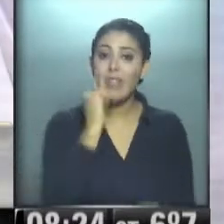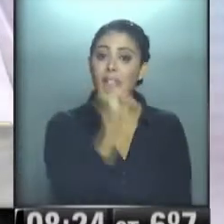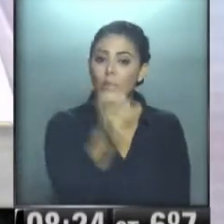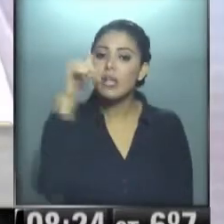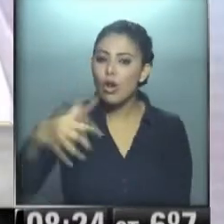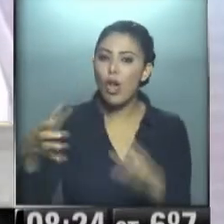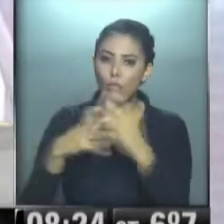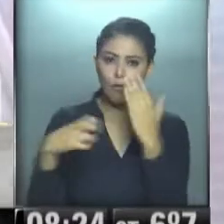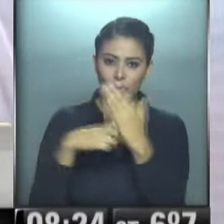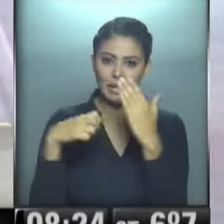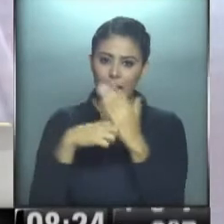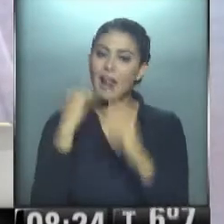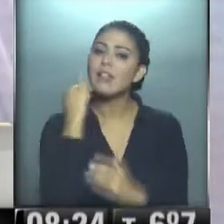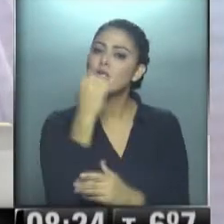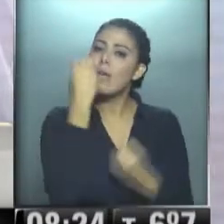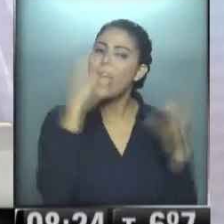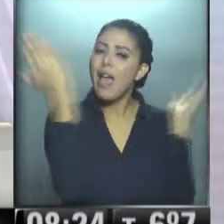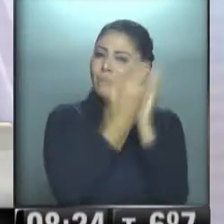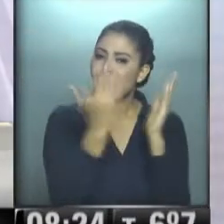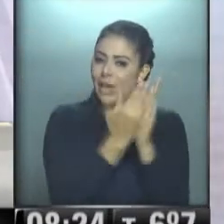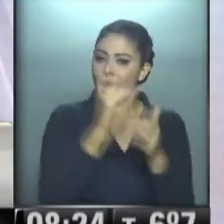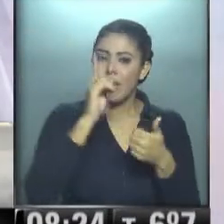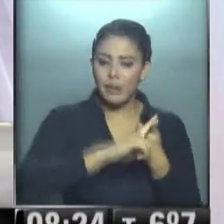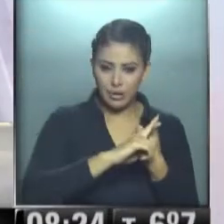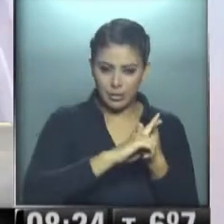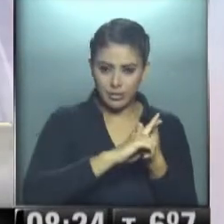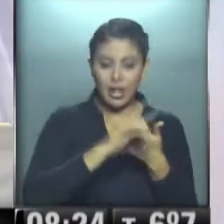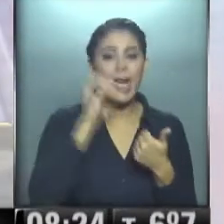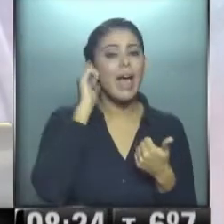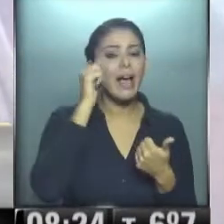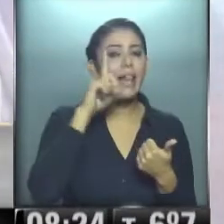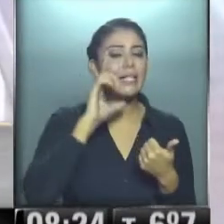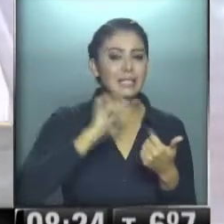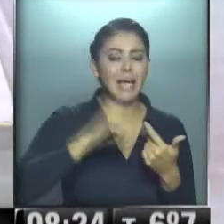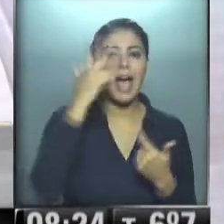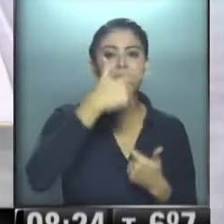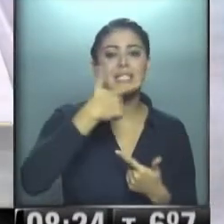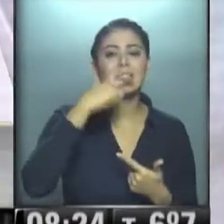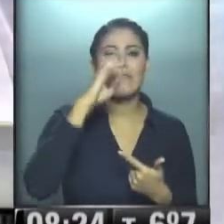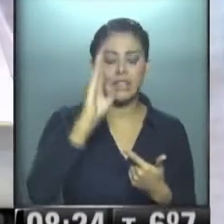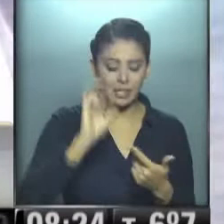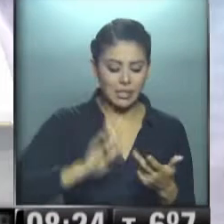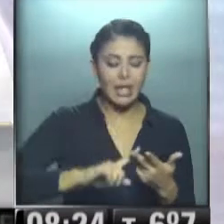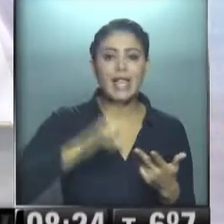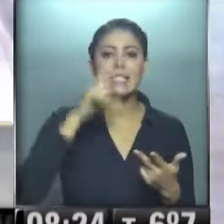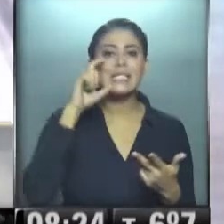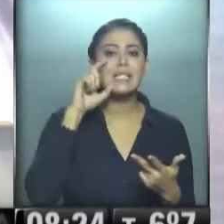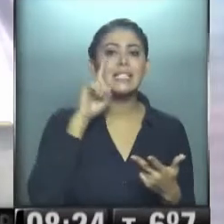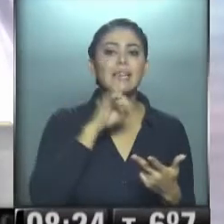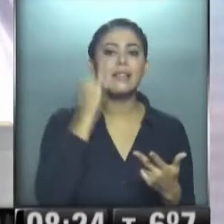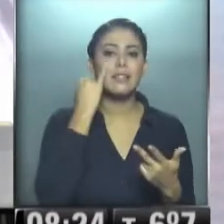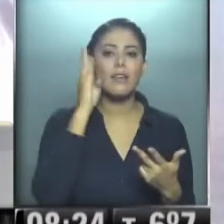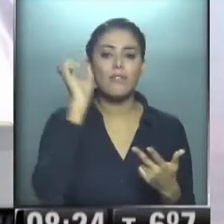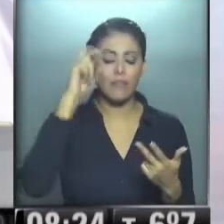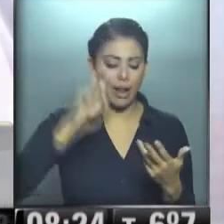hacen los fiscales para que se investigue su conducta son el galicia ley que es vice el citibank bilbao bizkaia